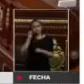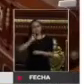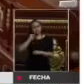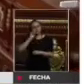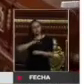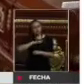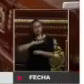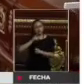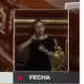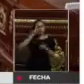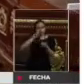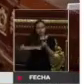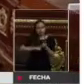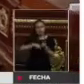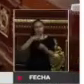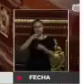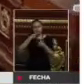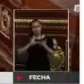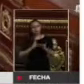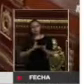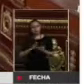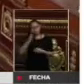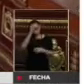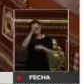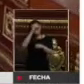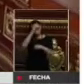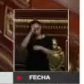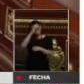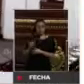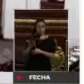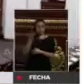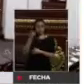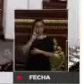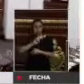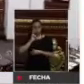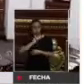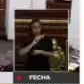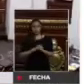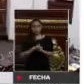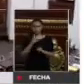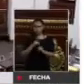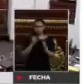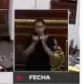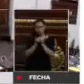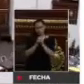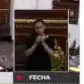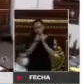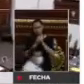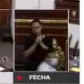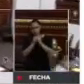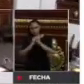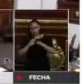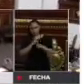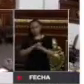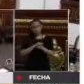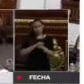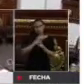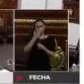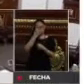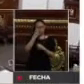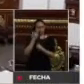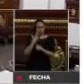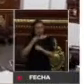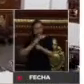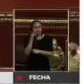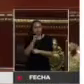sexuales contra la libertad personal, tentativa de feminicidio y lesiones puedan ser recibidas en las casas de emergencia y los centros de refugio de